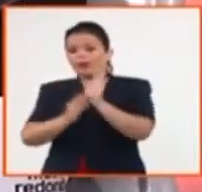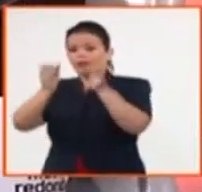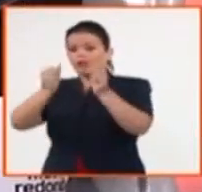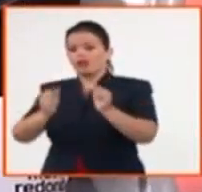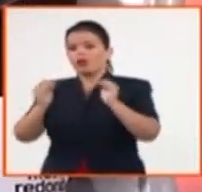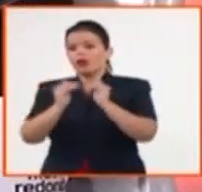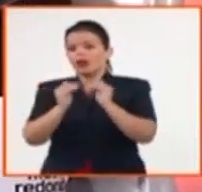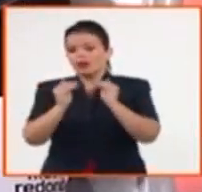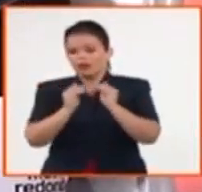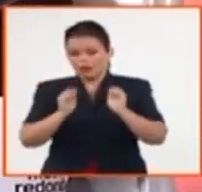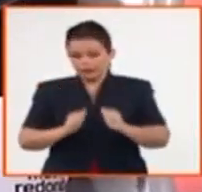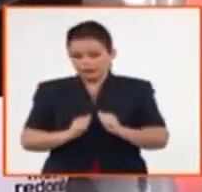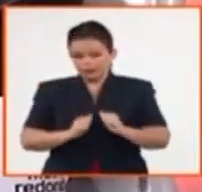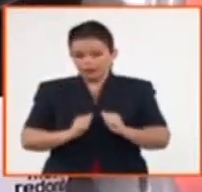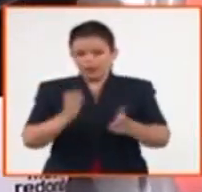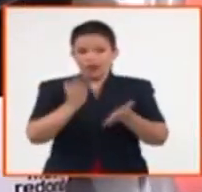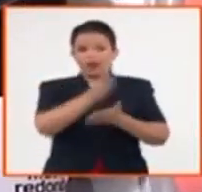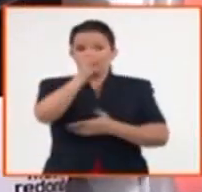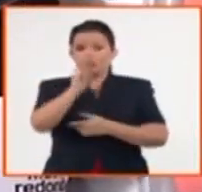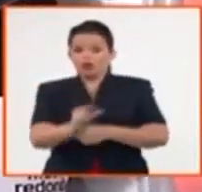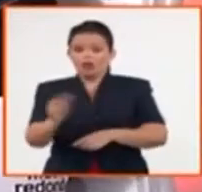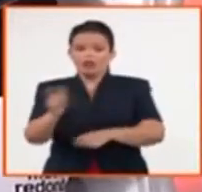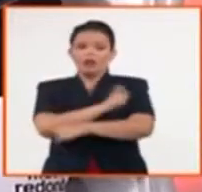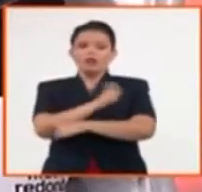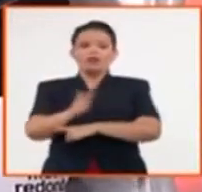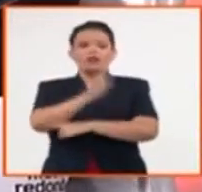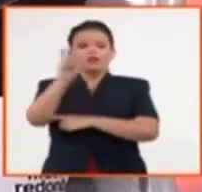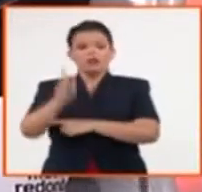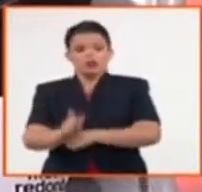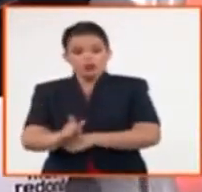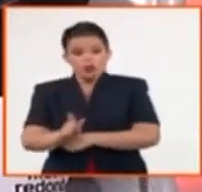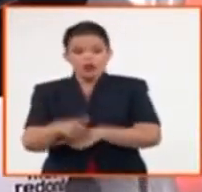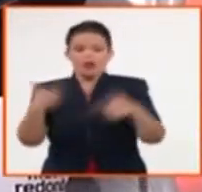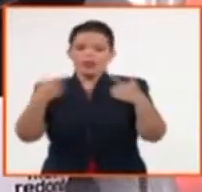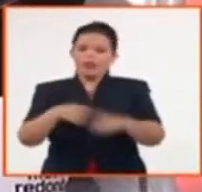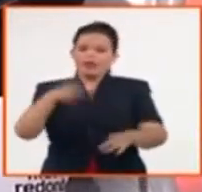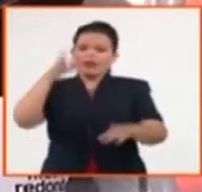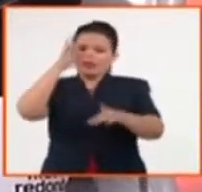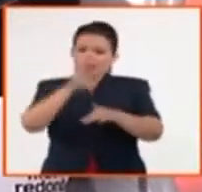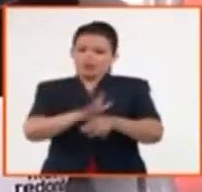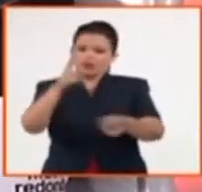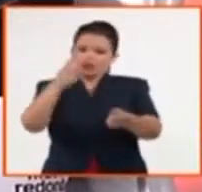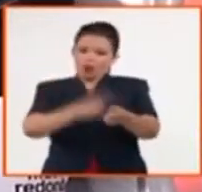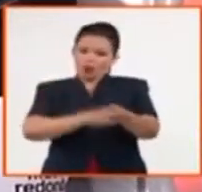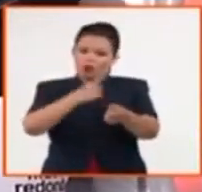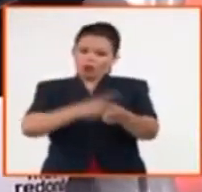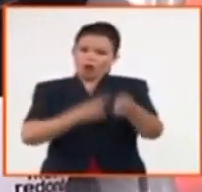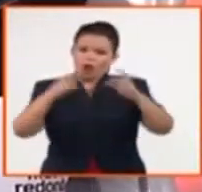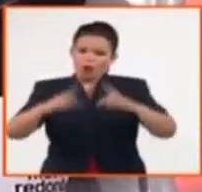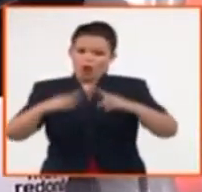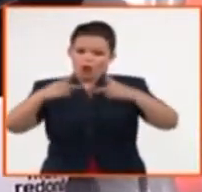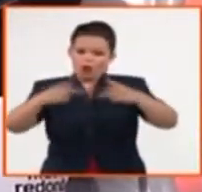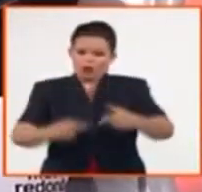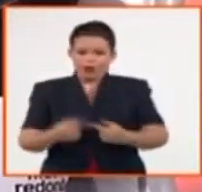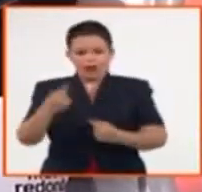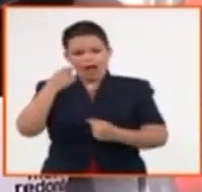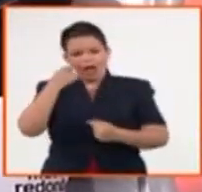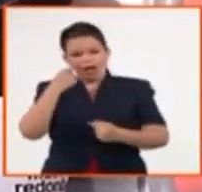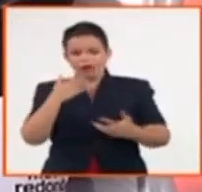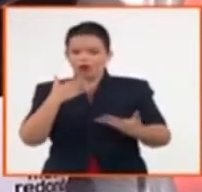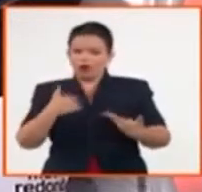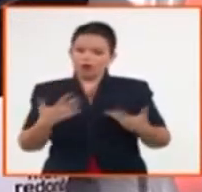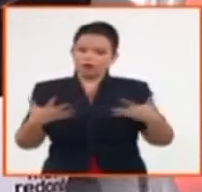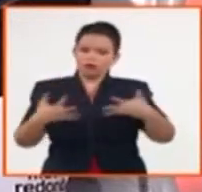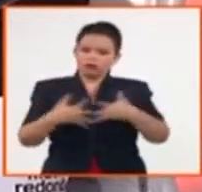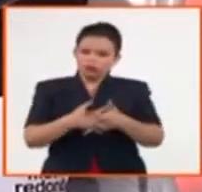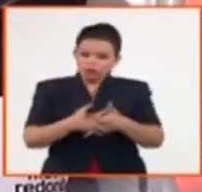ir asumiendo de nuevo la forma organizativa de un horario de vida. Por tanto, incluye todo esto la formación integral de nuestros educandos, que la